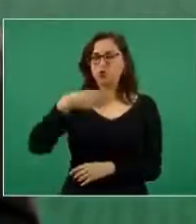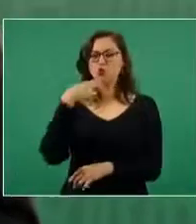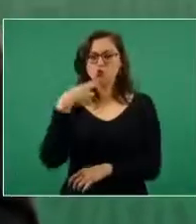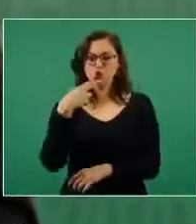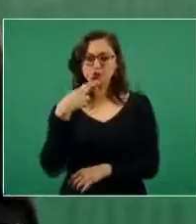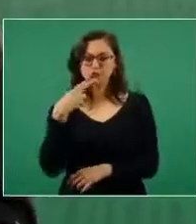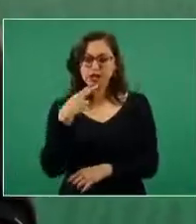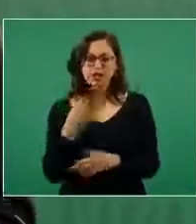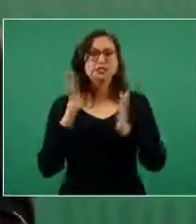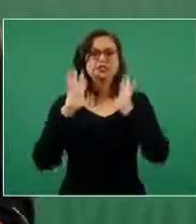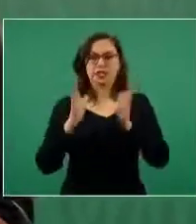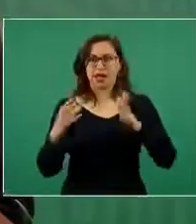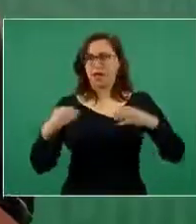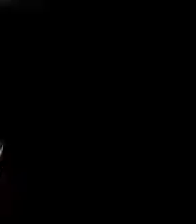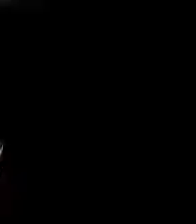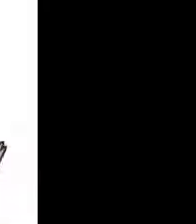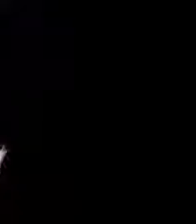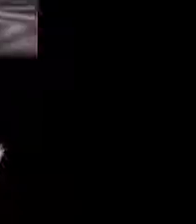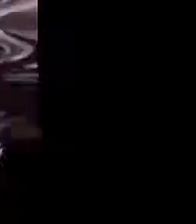se cuide.